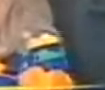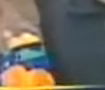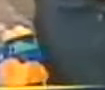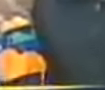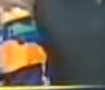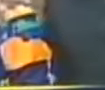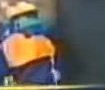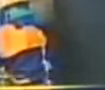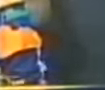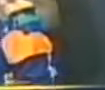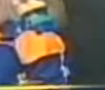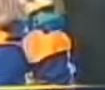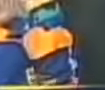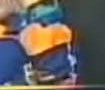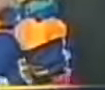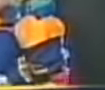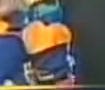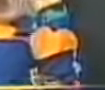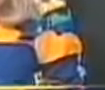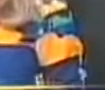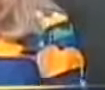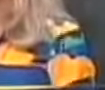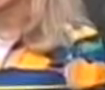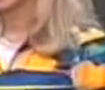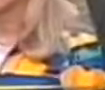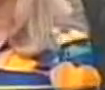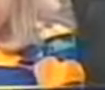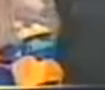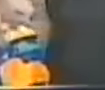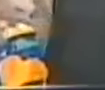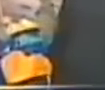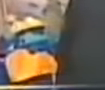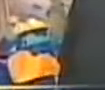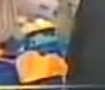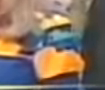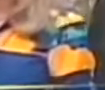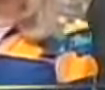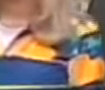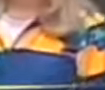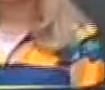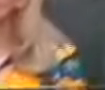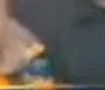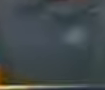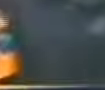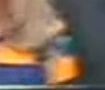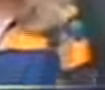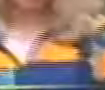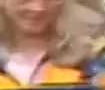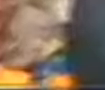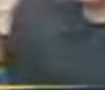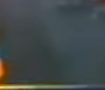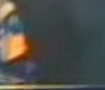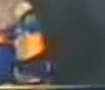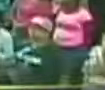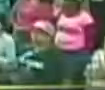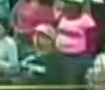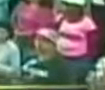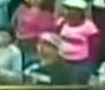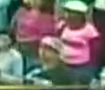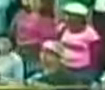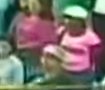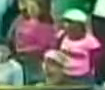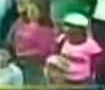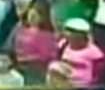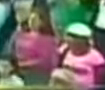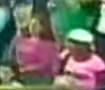2030. A esta consulta, el jefe de Estado venezolano señaló que los venezolanos y venezolanas tienen una